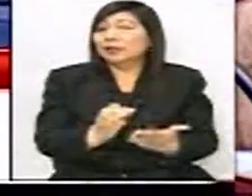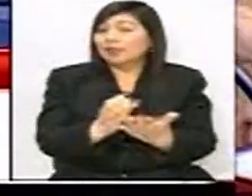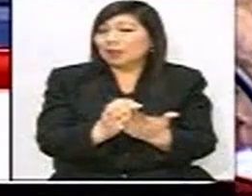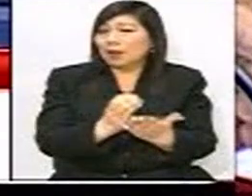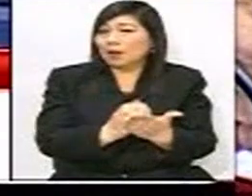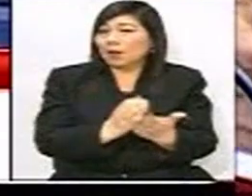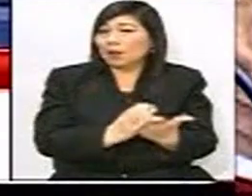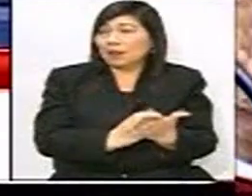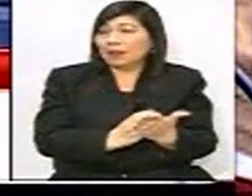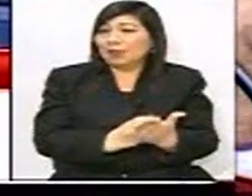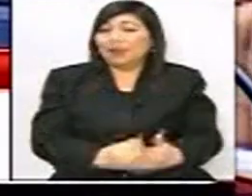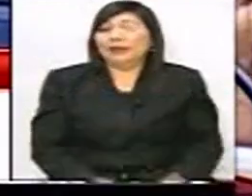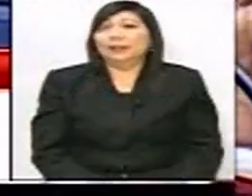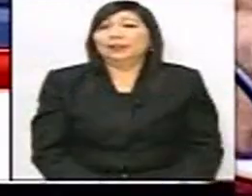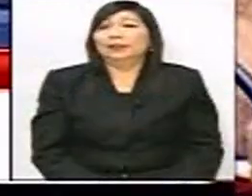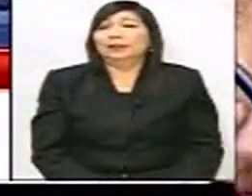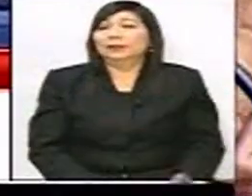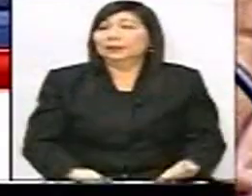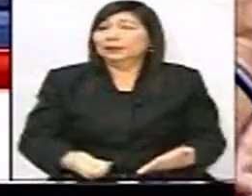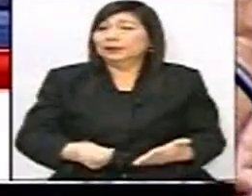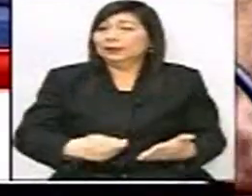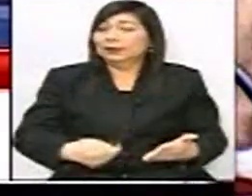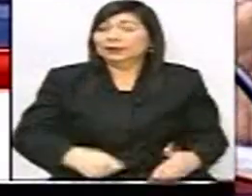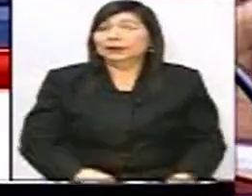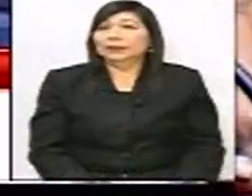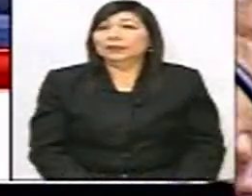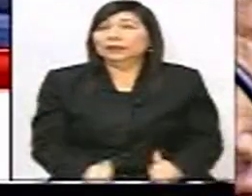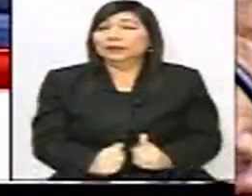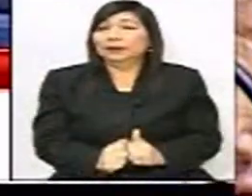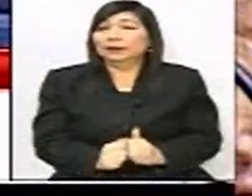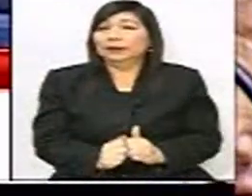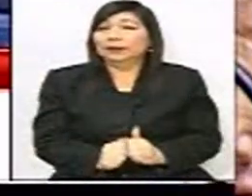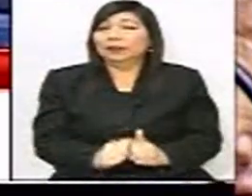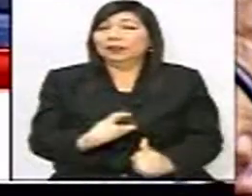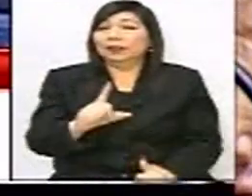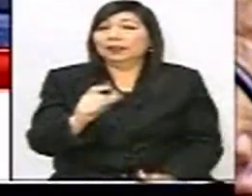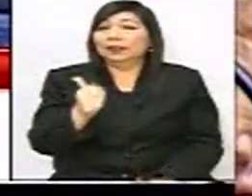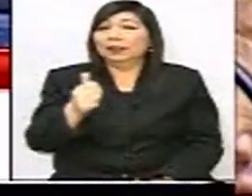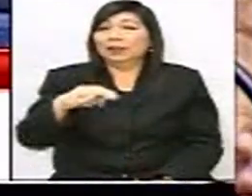contrato que se ha suscrito con los señores de Lanzar.